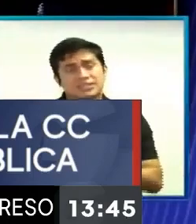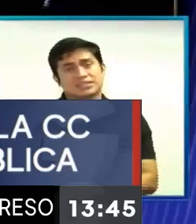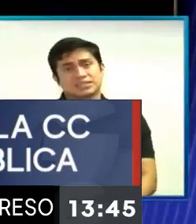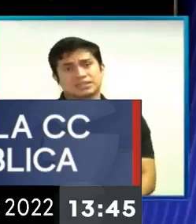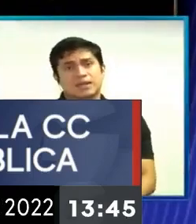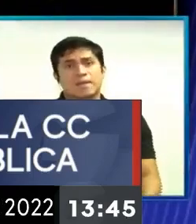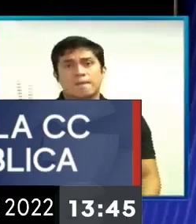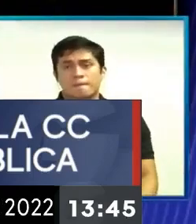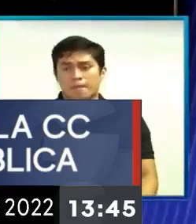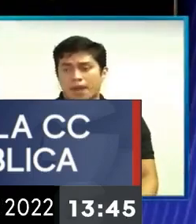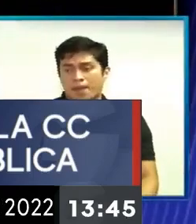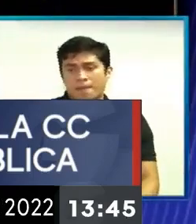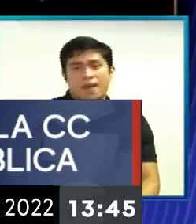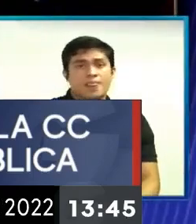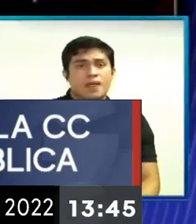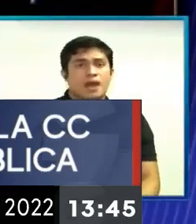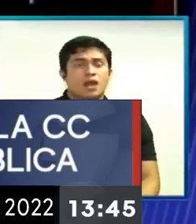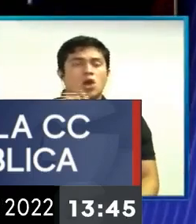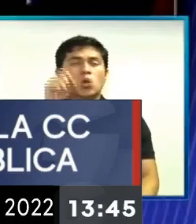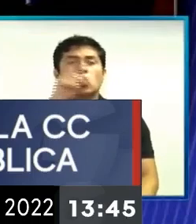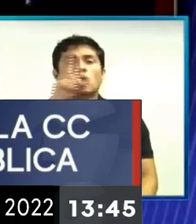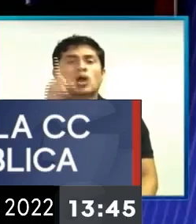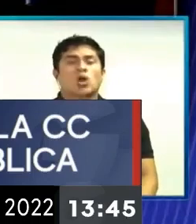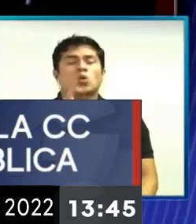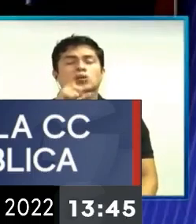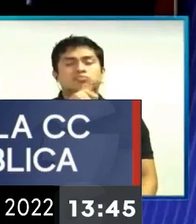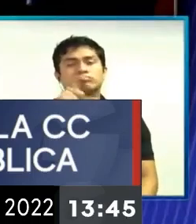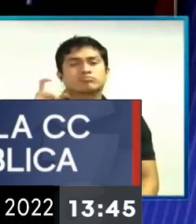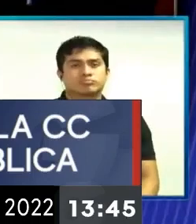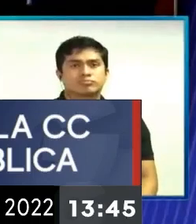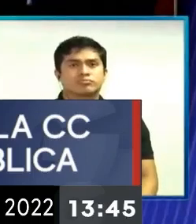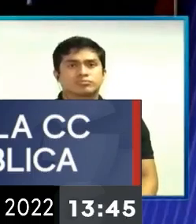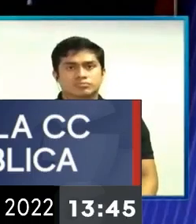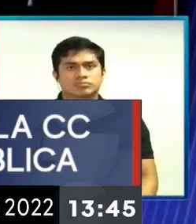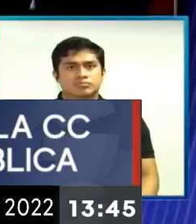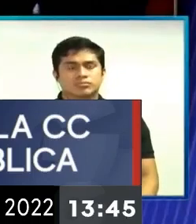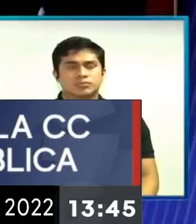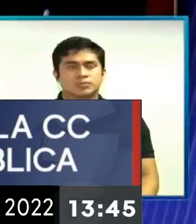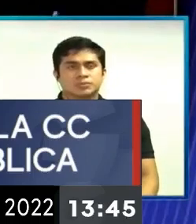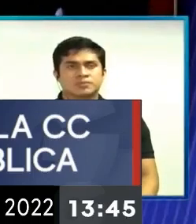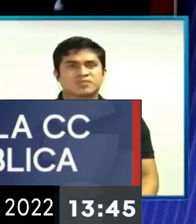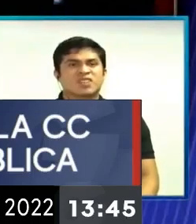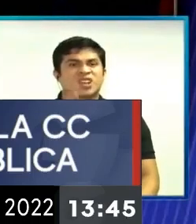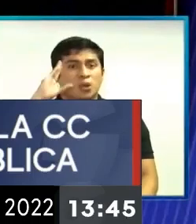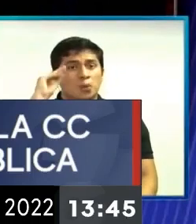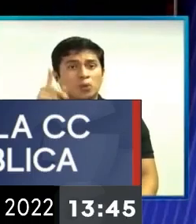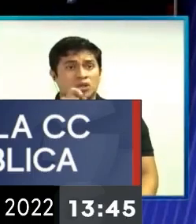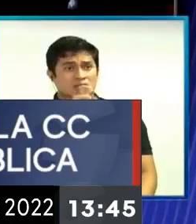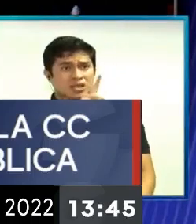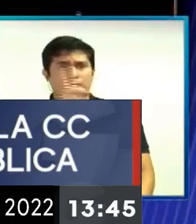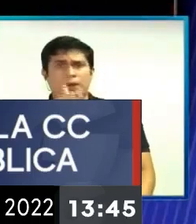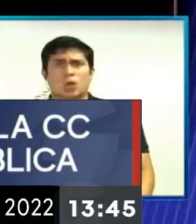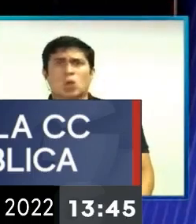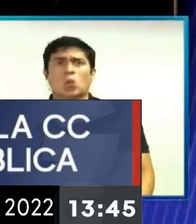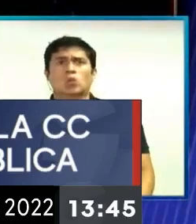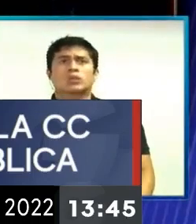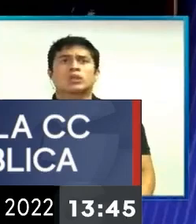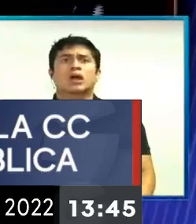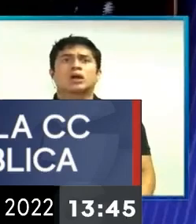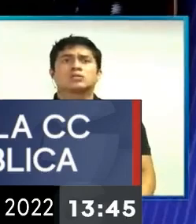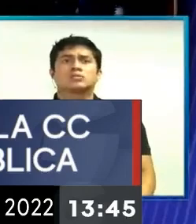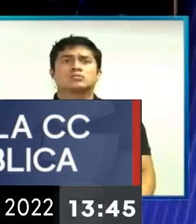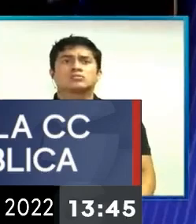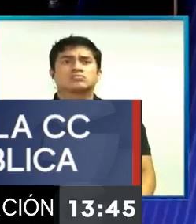Congreso agendó solicitar, o discutir más bien, si le solicita a la Corte de Constitucionalidad una